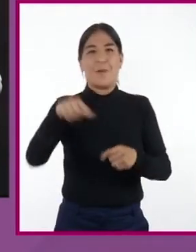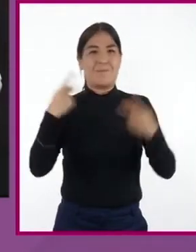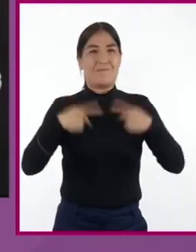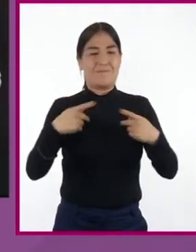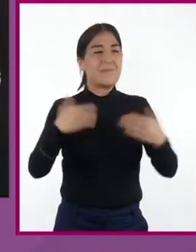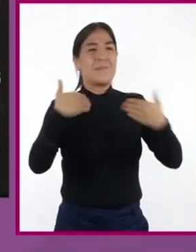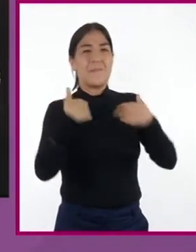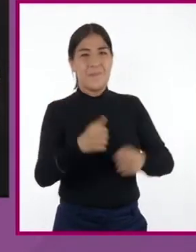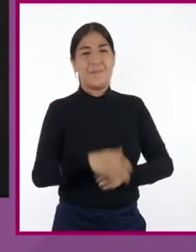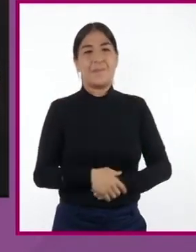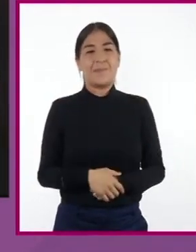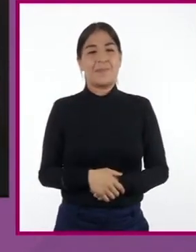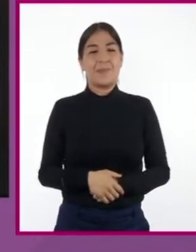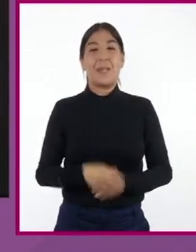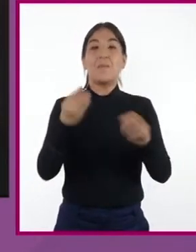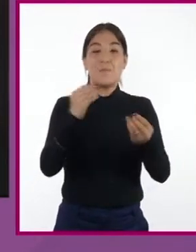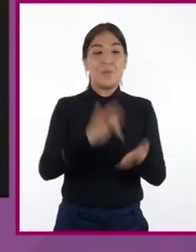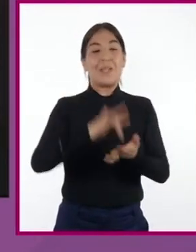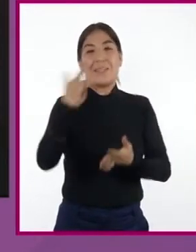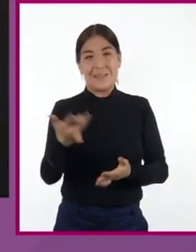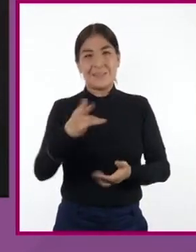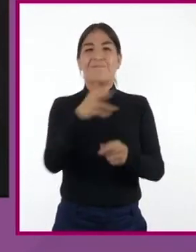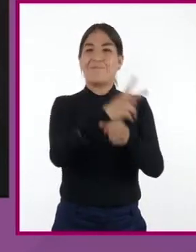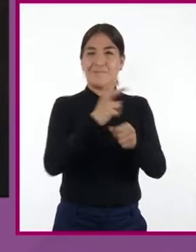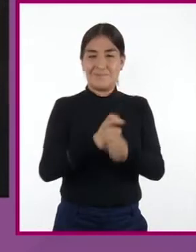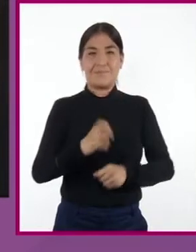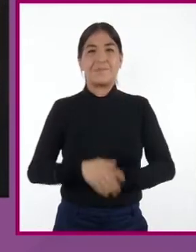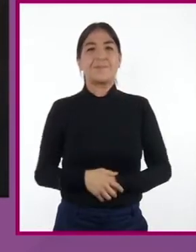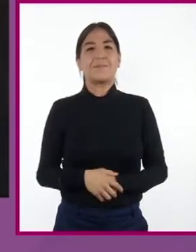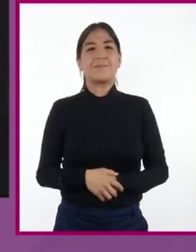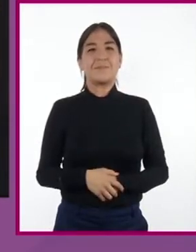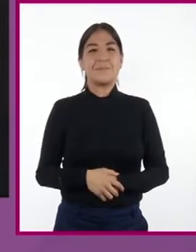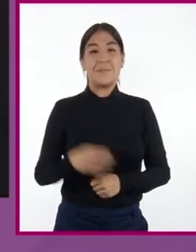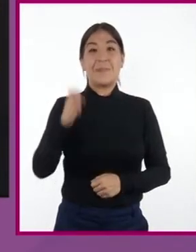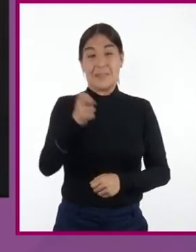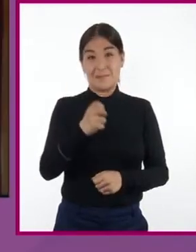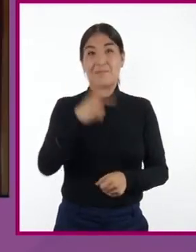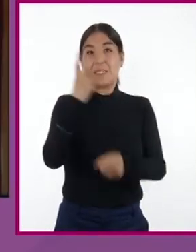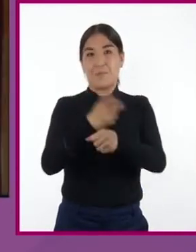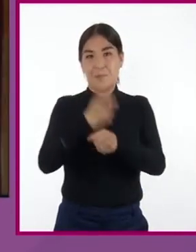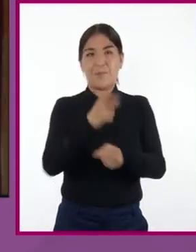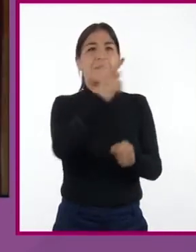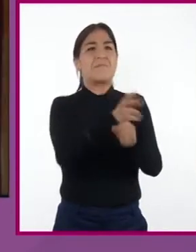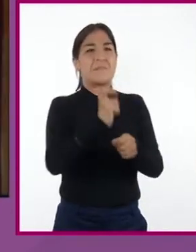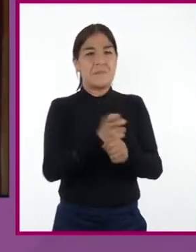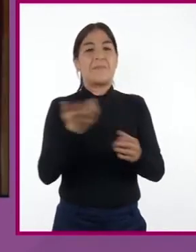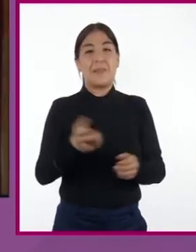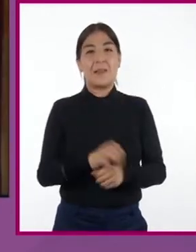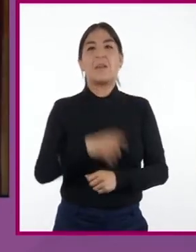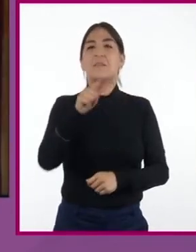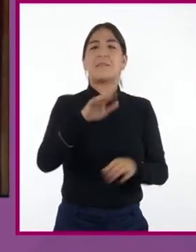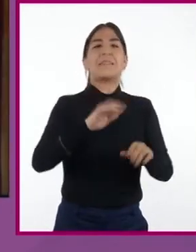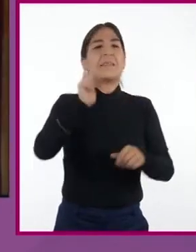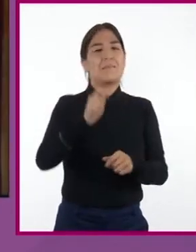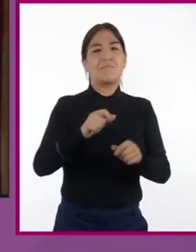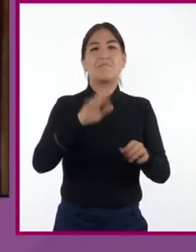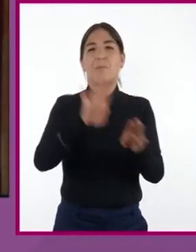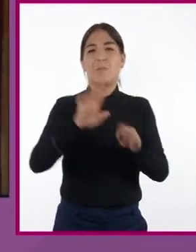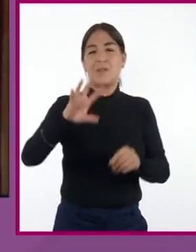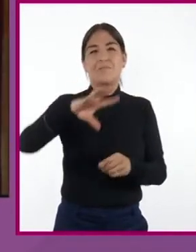gente. Muchas gracias por la invitación. Nuestro segundo invitado es padre de la geometría